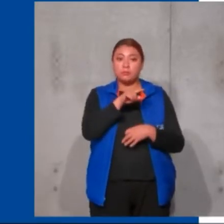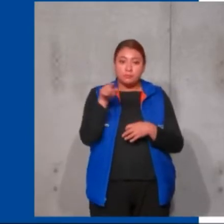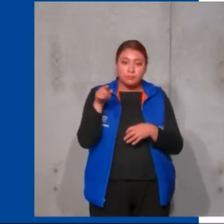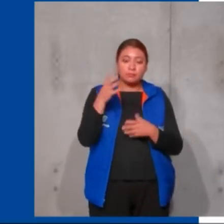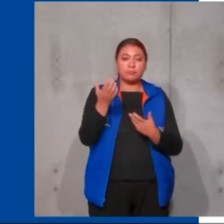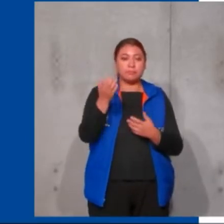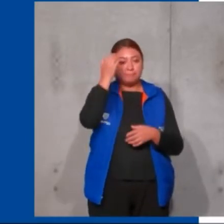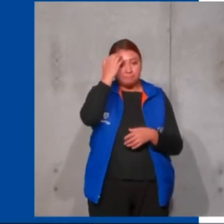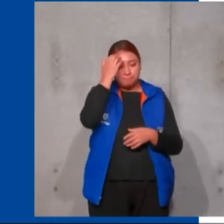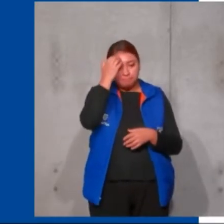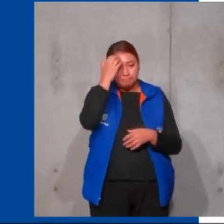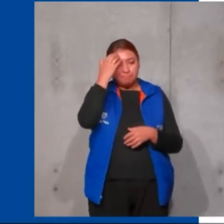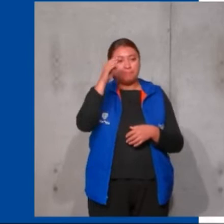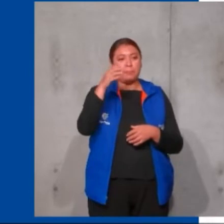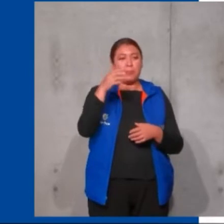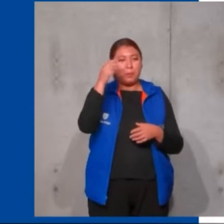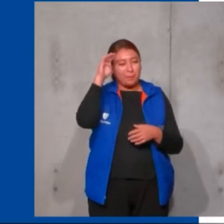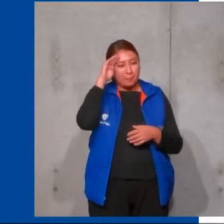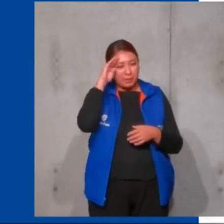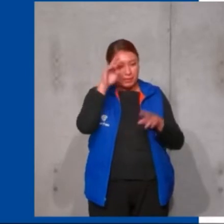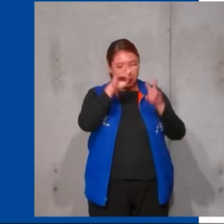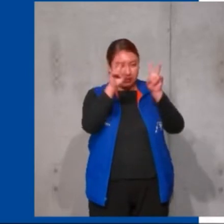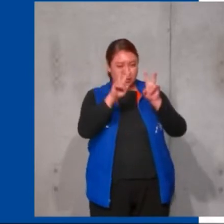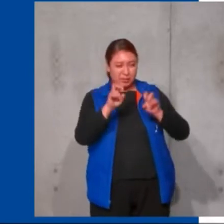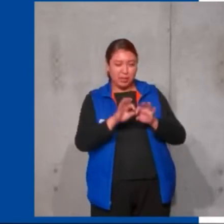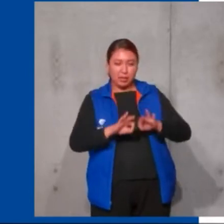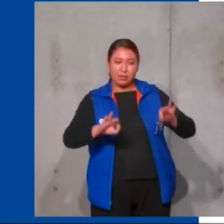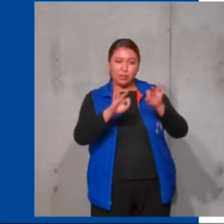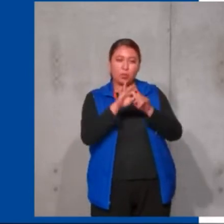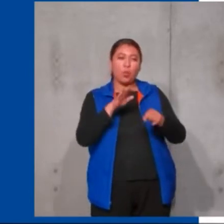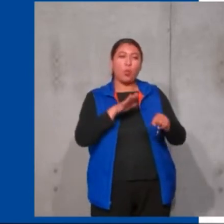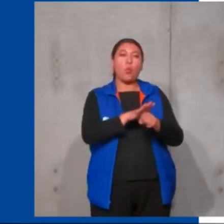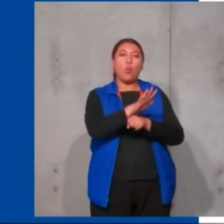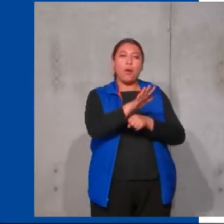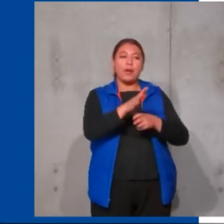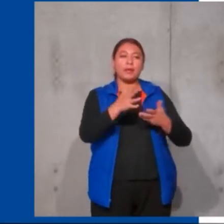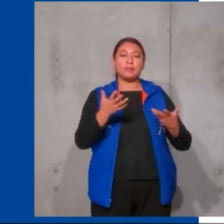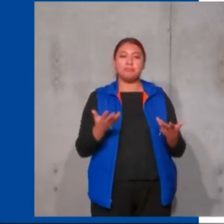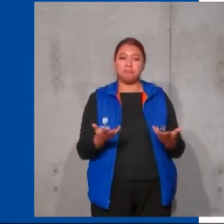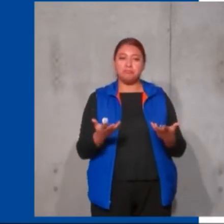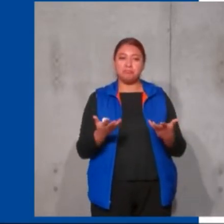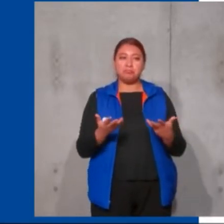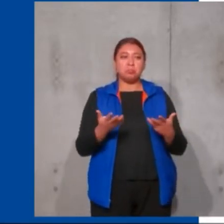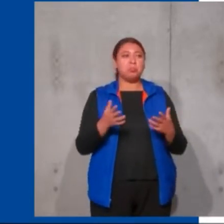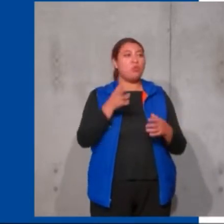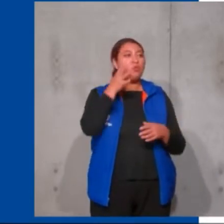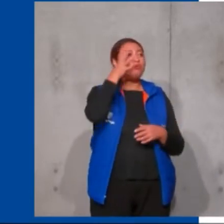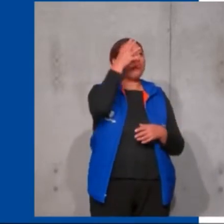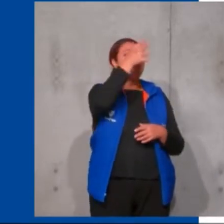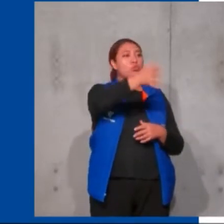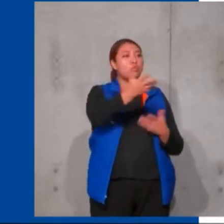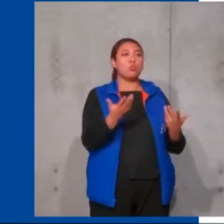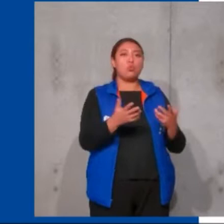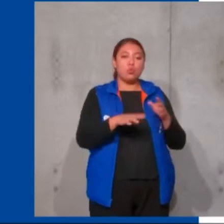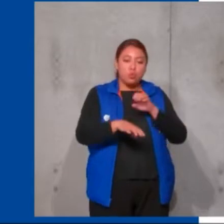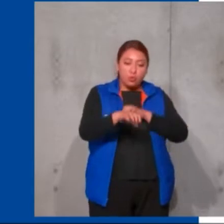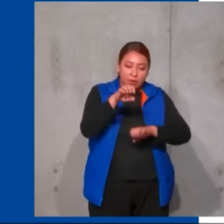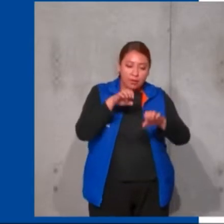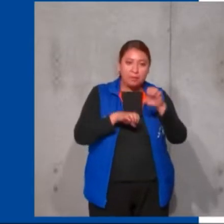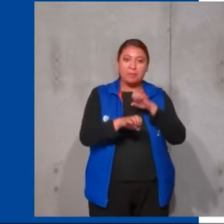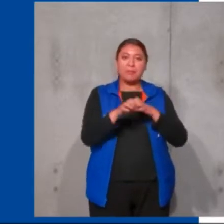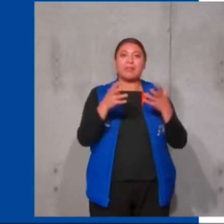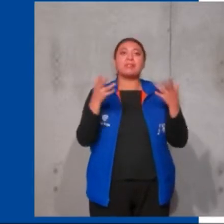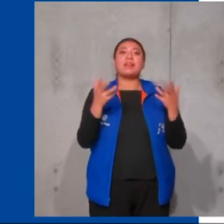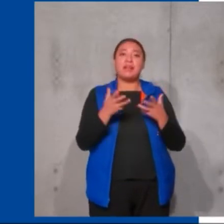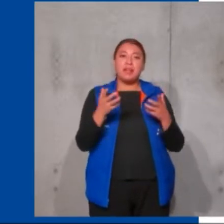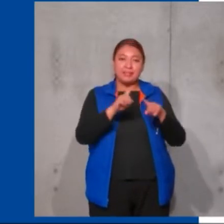considerar, que estos temas también tienen que ser relevantes y tenemos que verlo con qué alcance tienen en nuestra